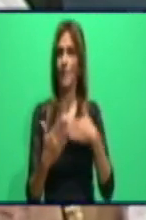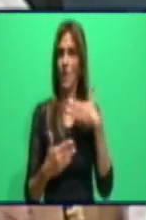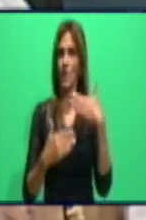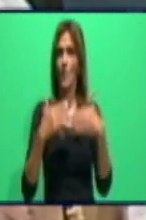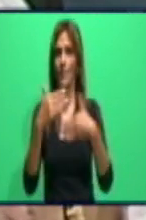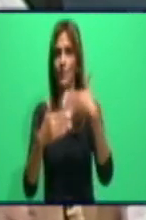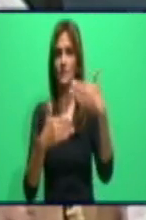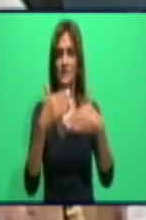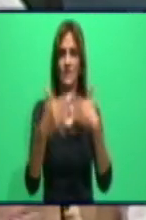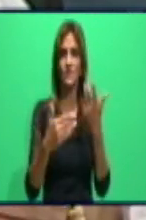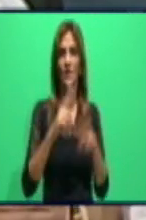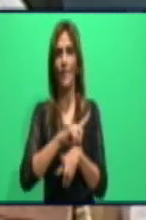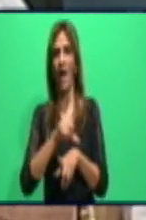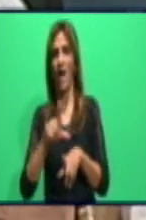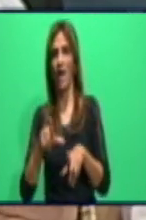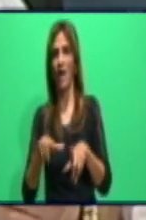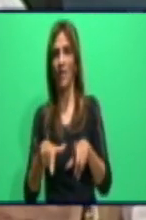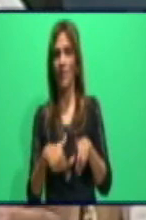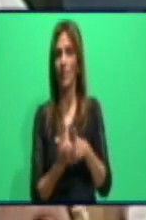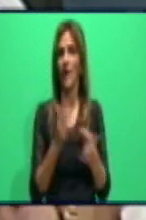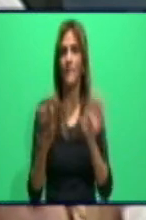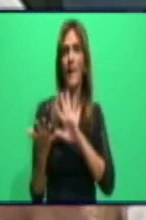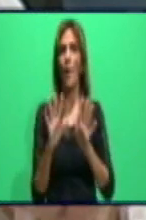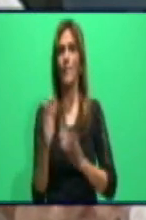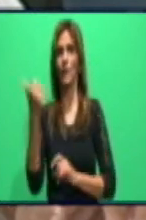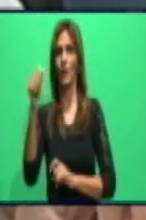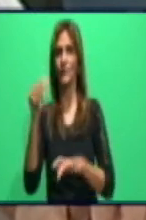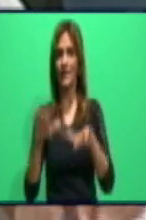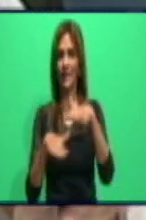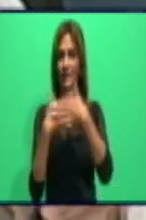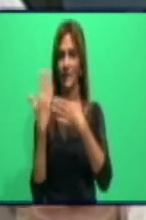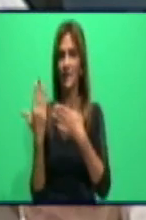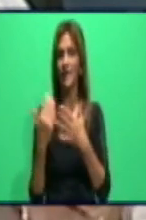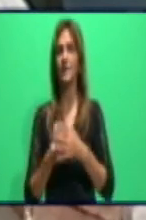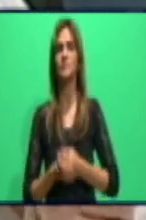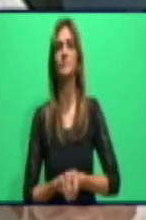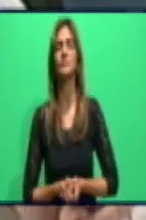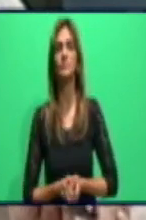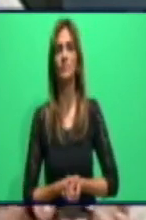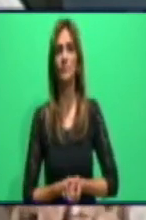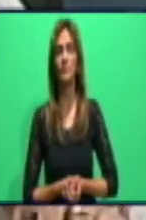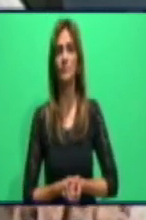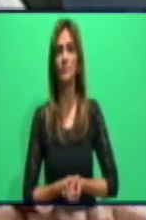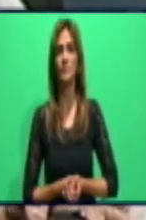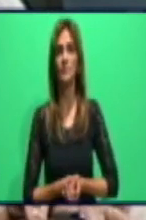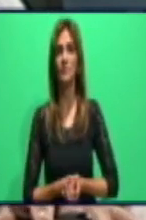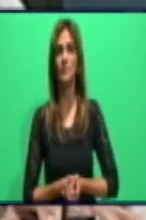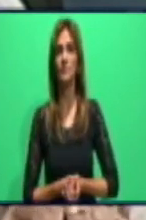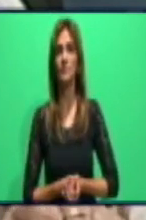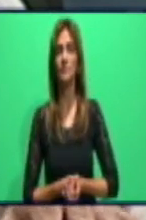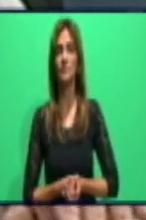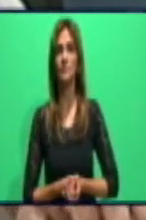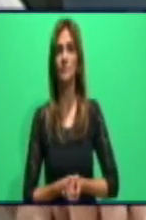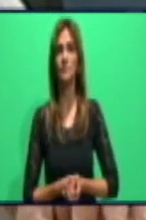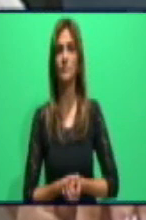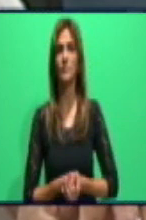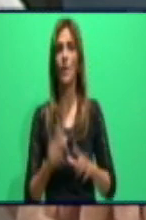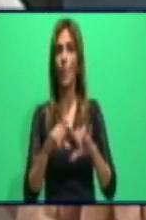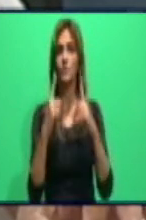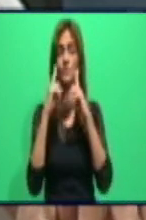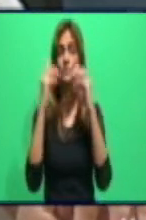durar alrededor de 10 días comenzamos con el reclutamiento una vez más una vez que conocimos la aprobación por parte del psoe y de los